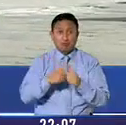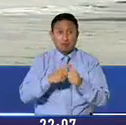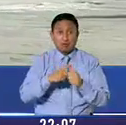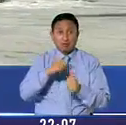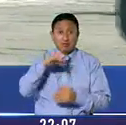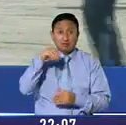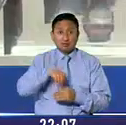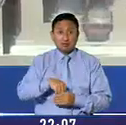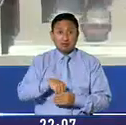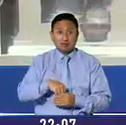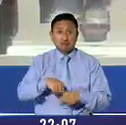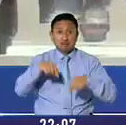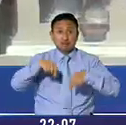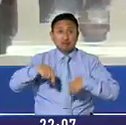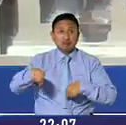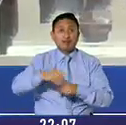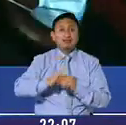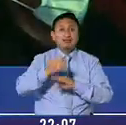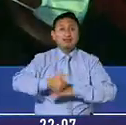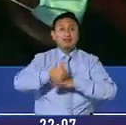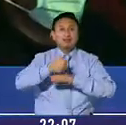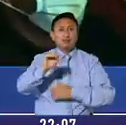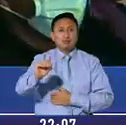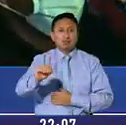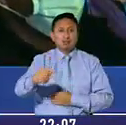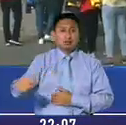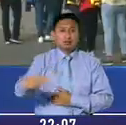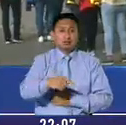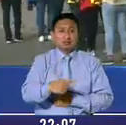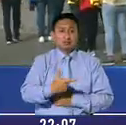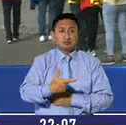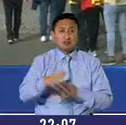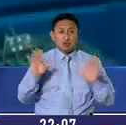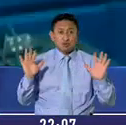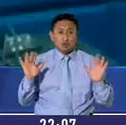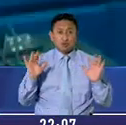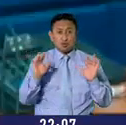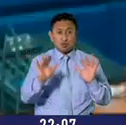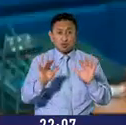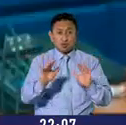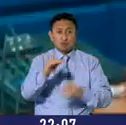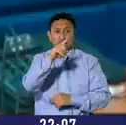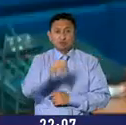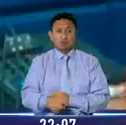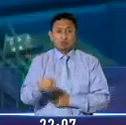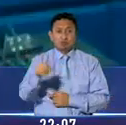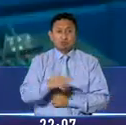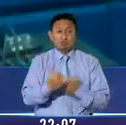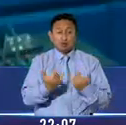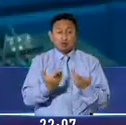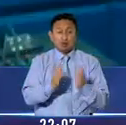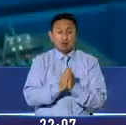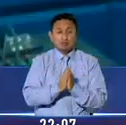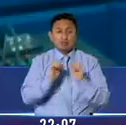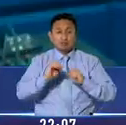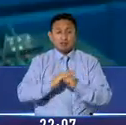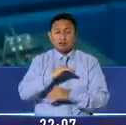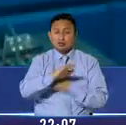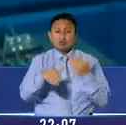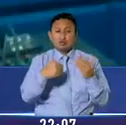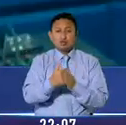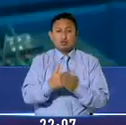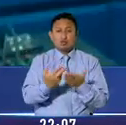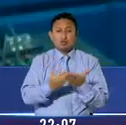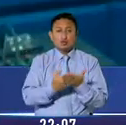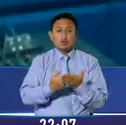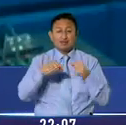eventos masivos. Lo que nosotros estamos solicitando es suspender todos aquellos actos masivos o donde hay concentración masiva en las fiestas de Quito. Es